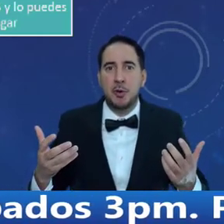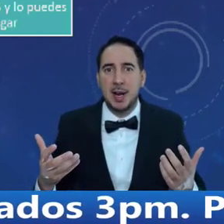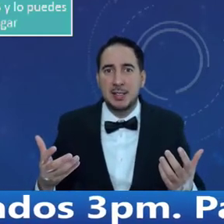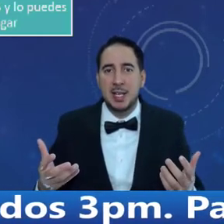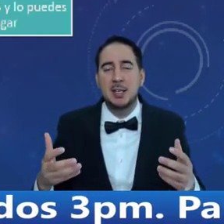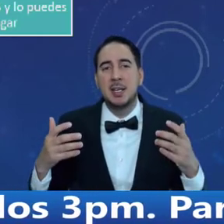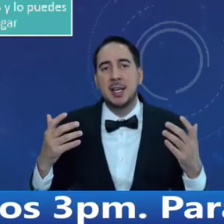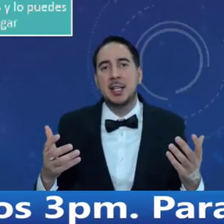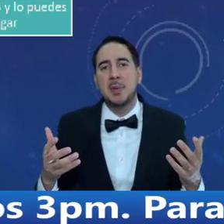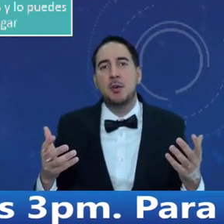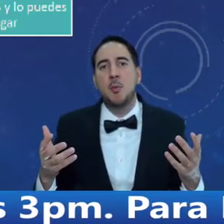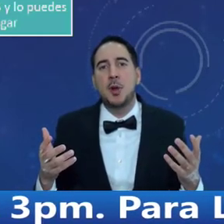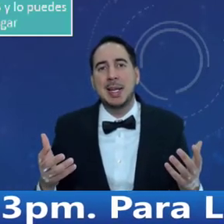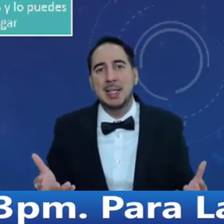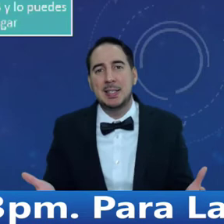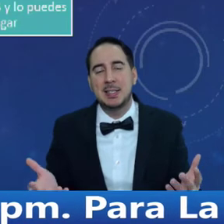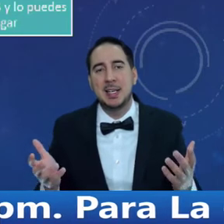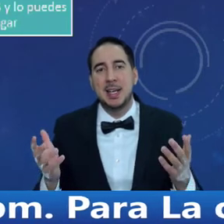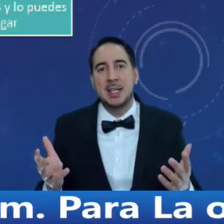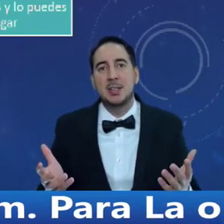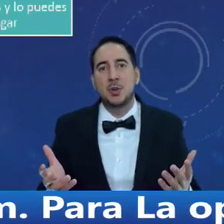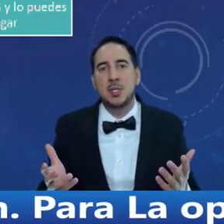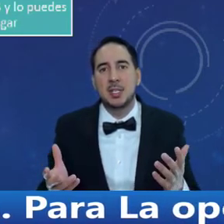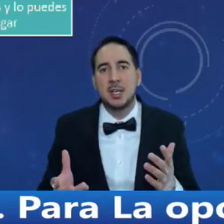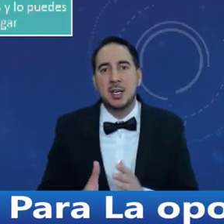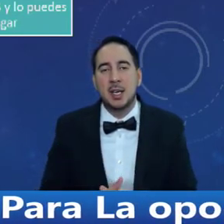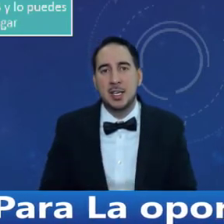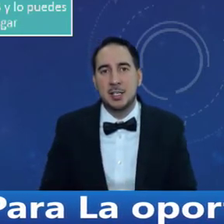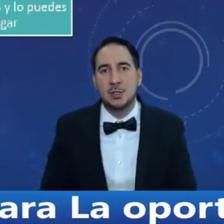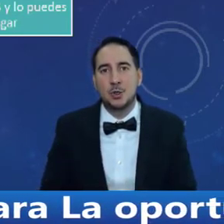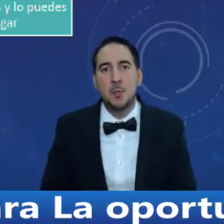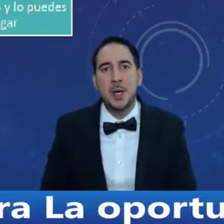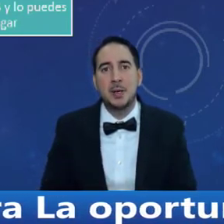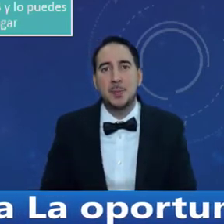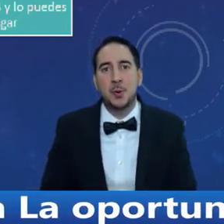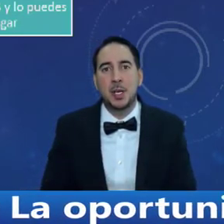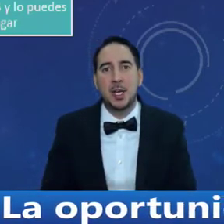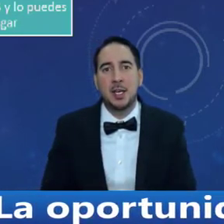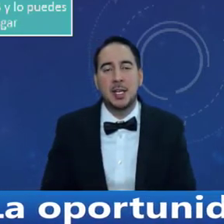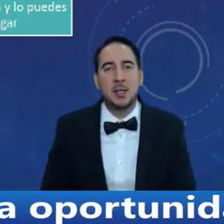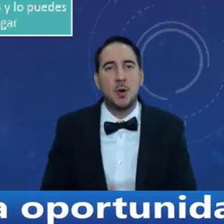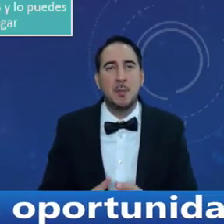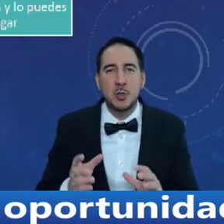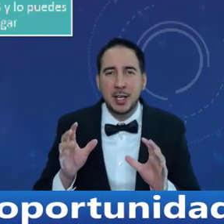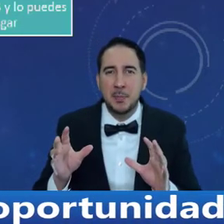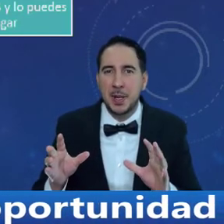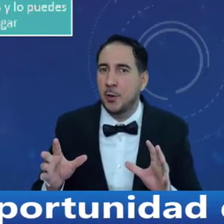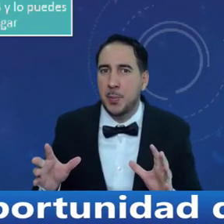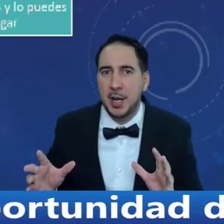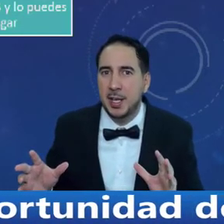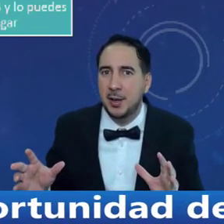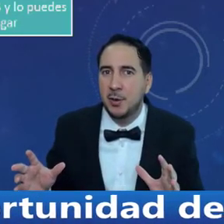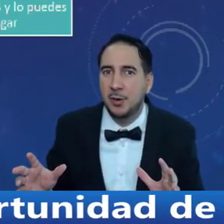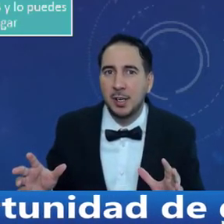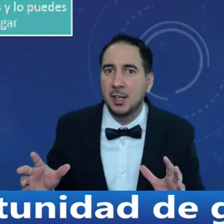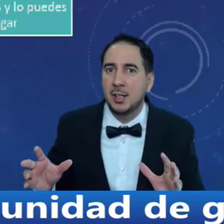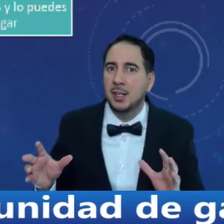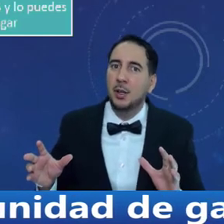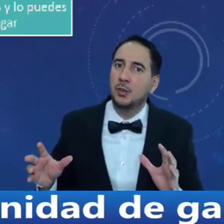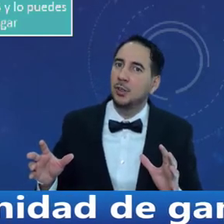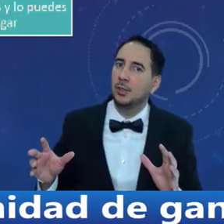contigo como real estate que también como clientes. Y eso es súper porque ya te digo, hay mucha gente emprendedora por ahí que